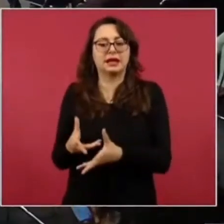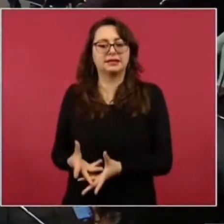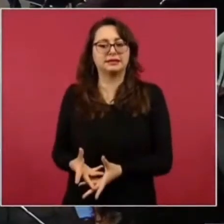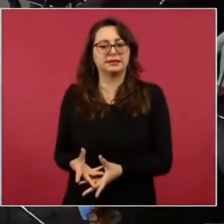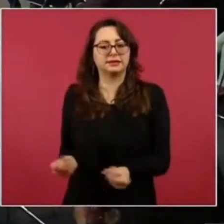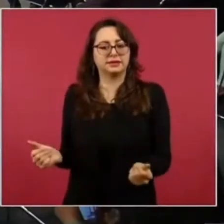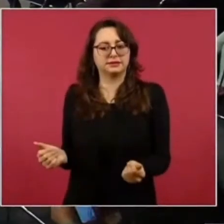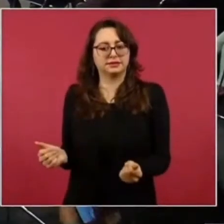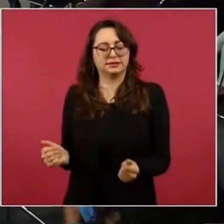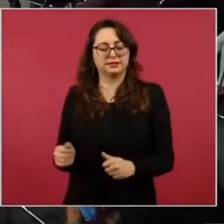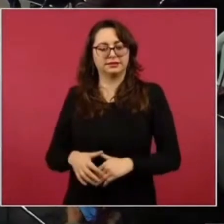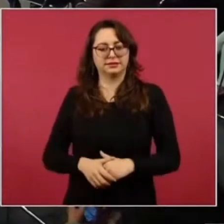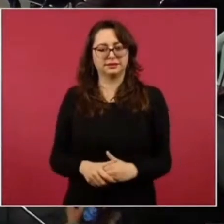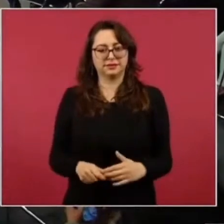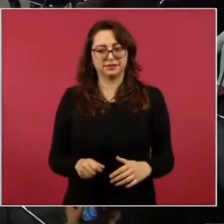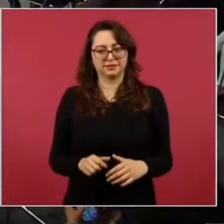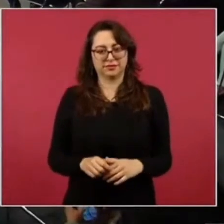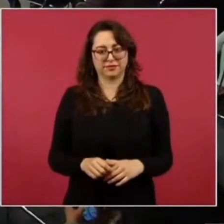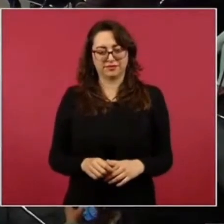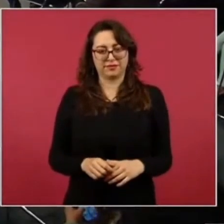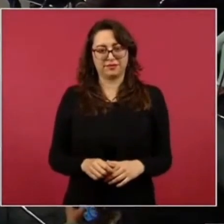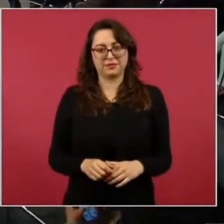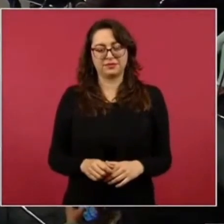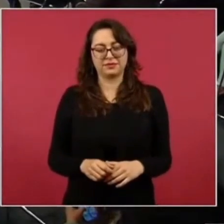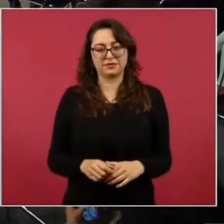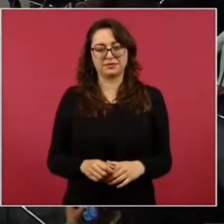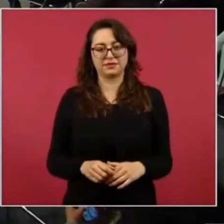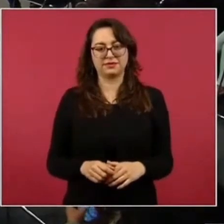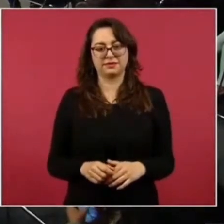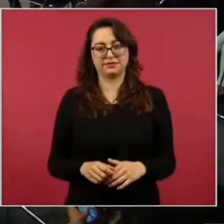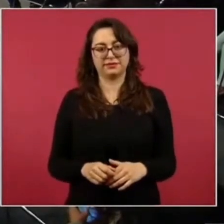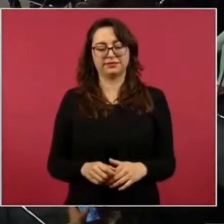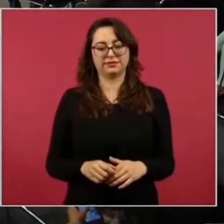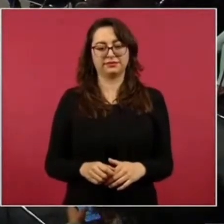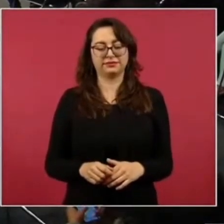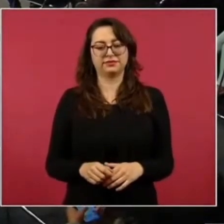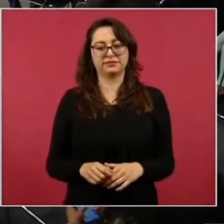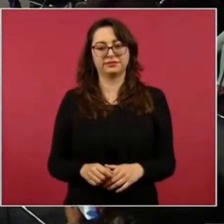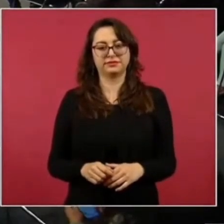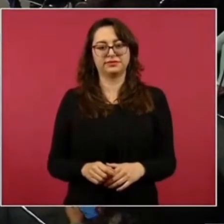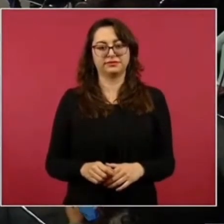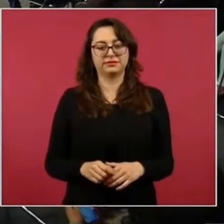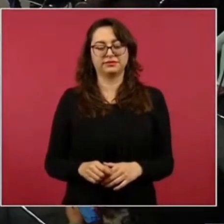y le dan un oficio